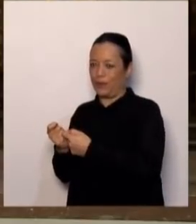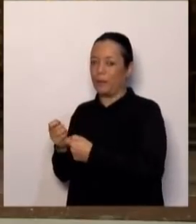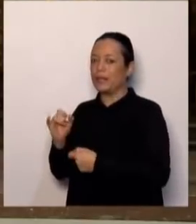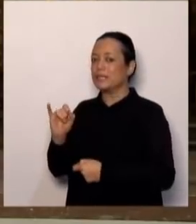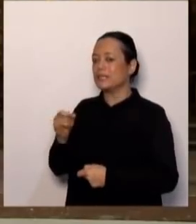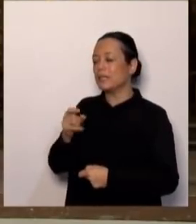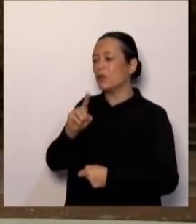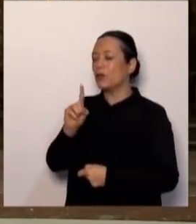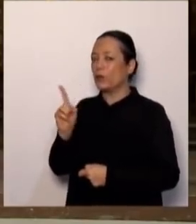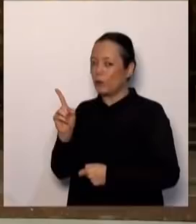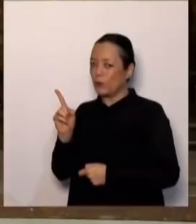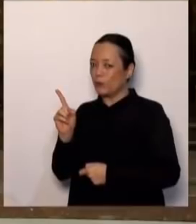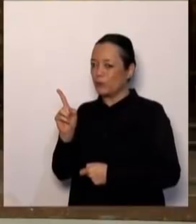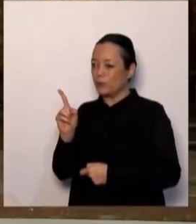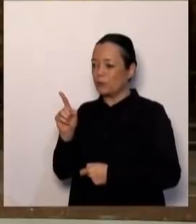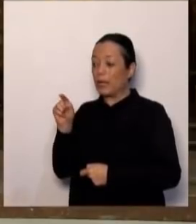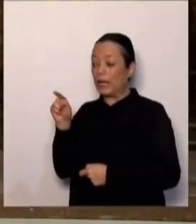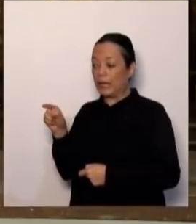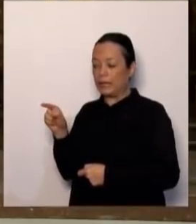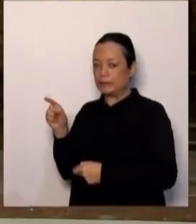lado o de otro.